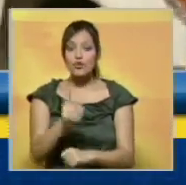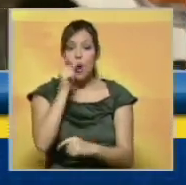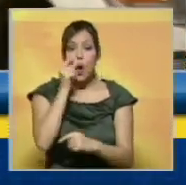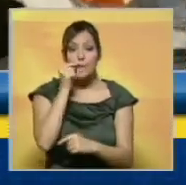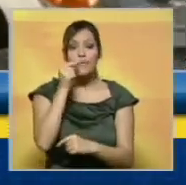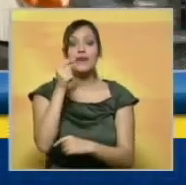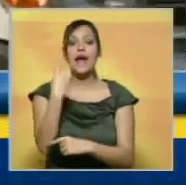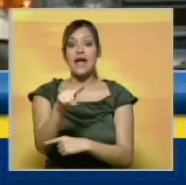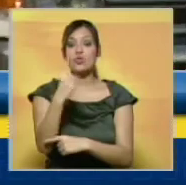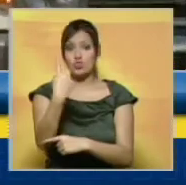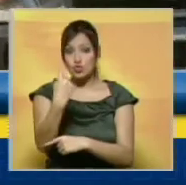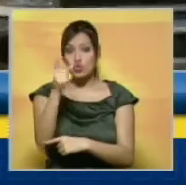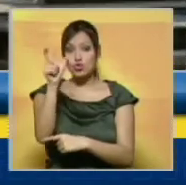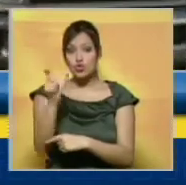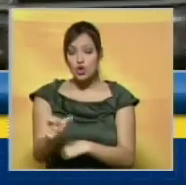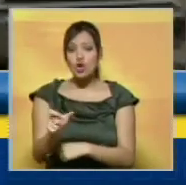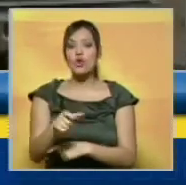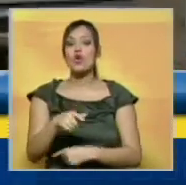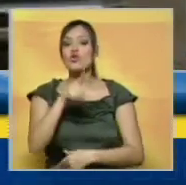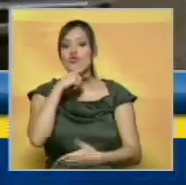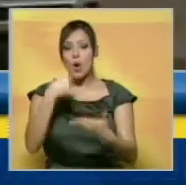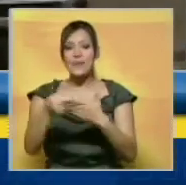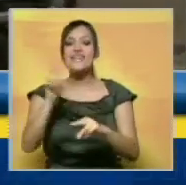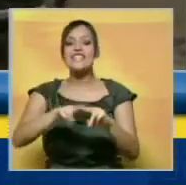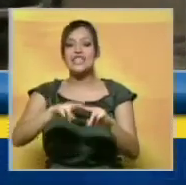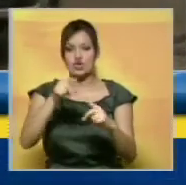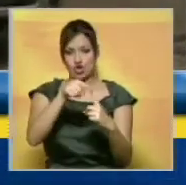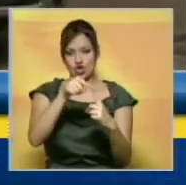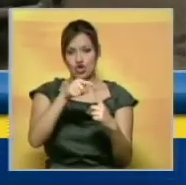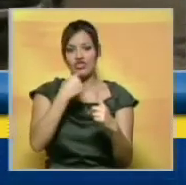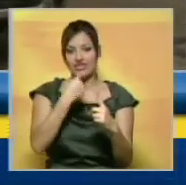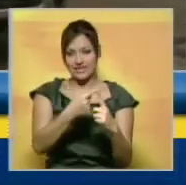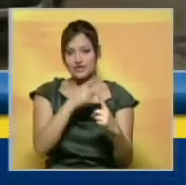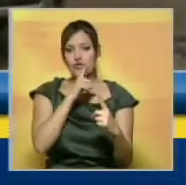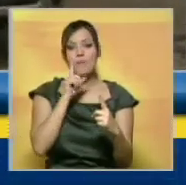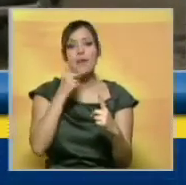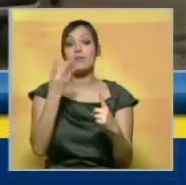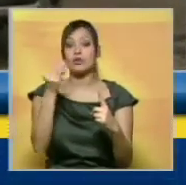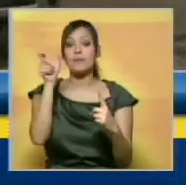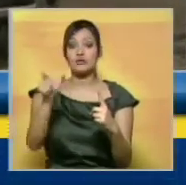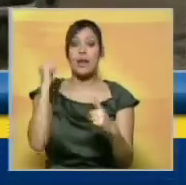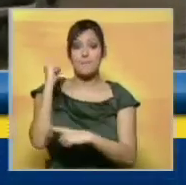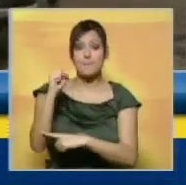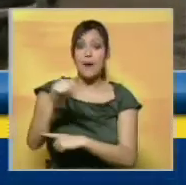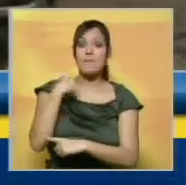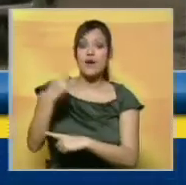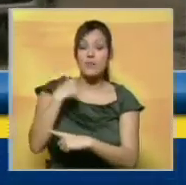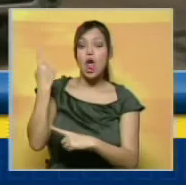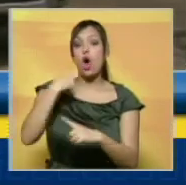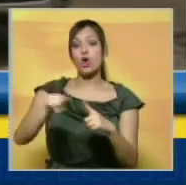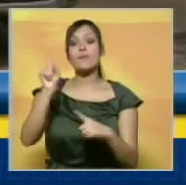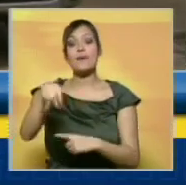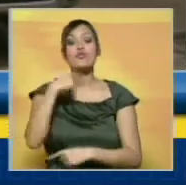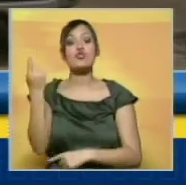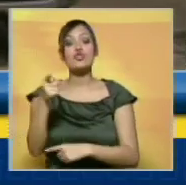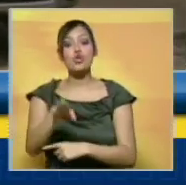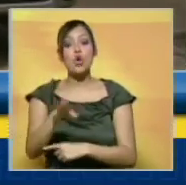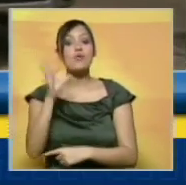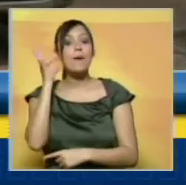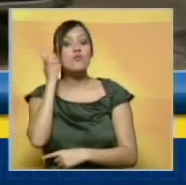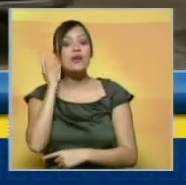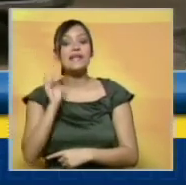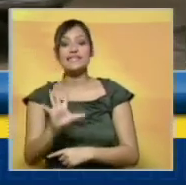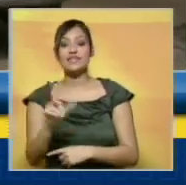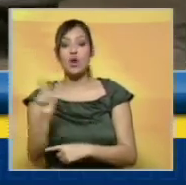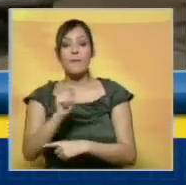hombres, uno de ellos apodado El Niño, quien está presuntamente involucrado en varios homicidios, y también murió una mujer que se encontraba con